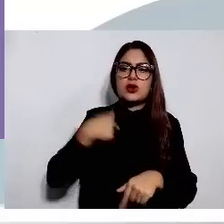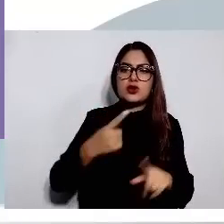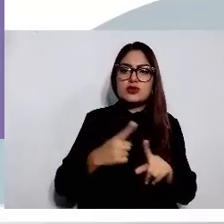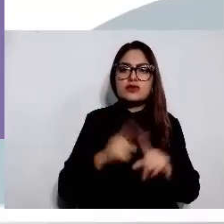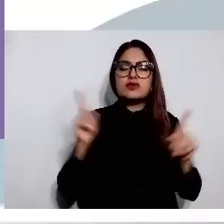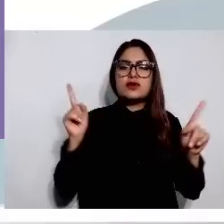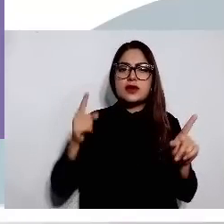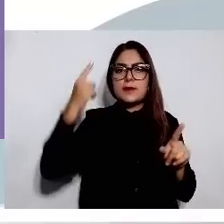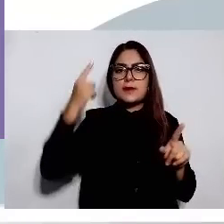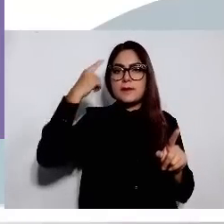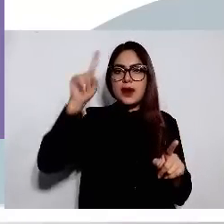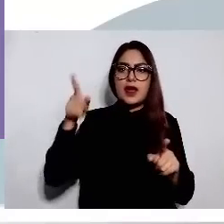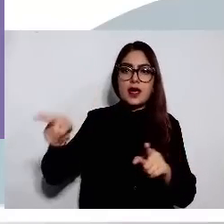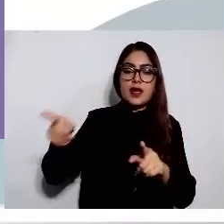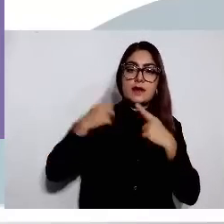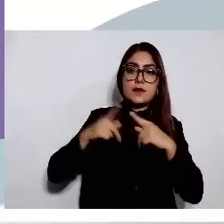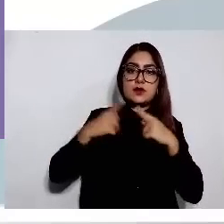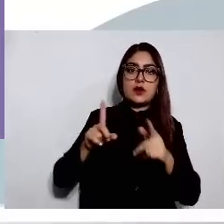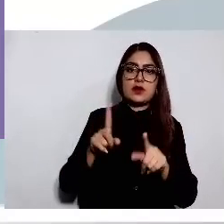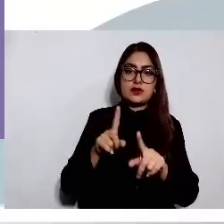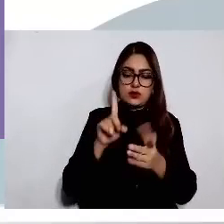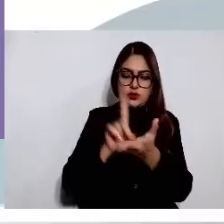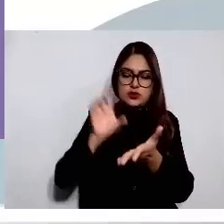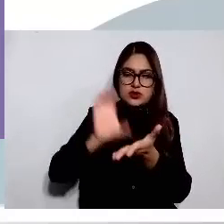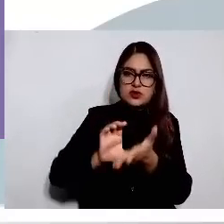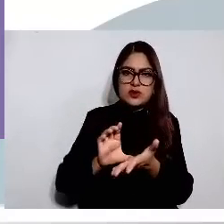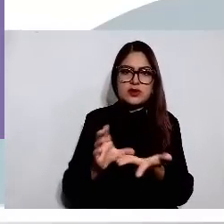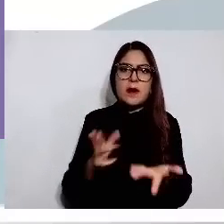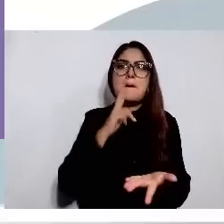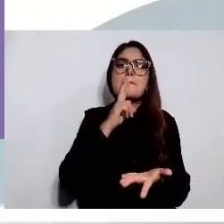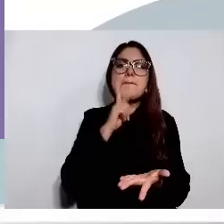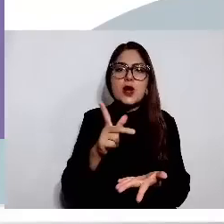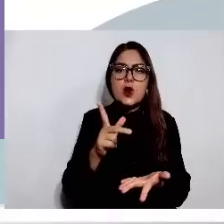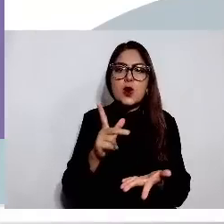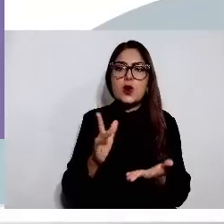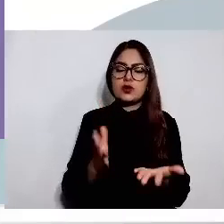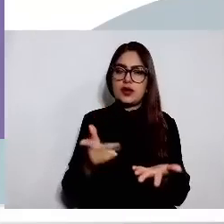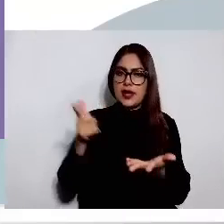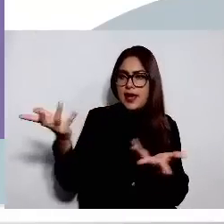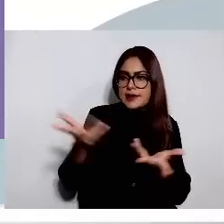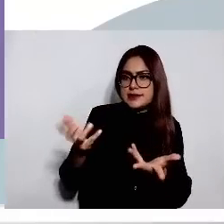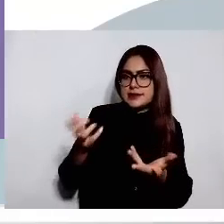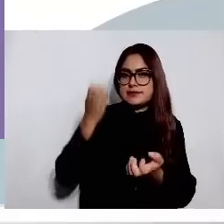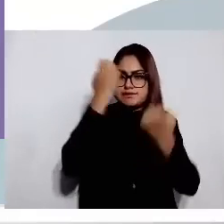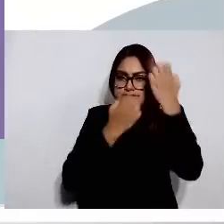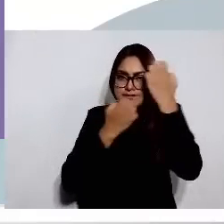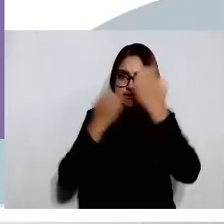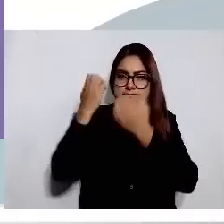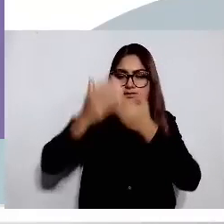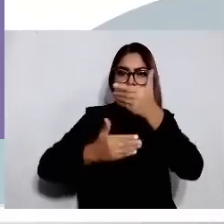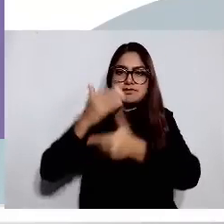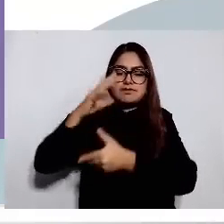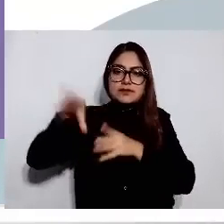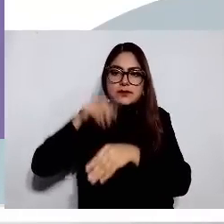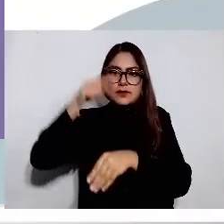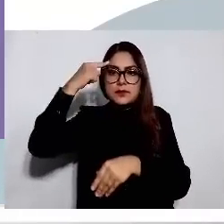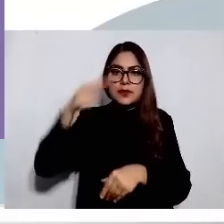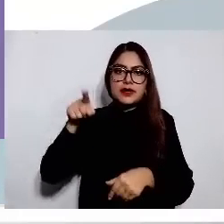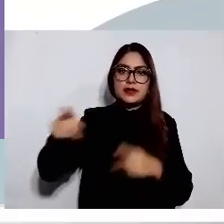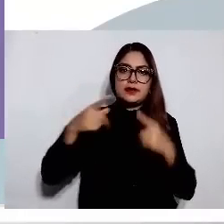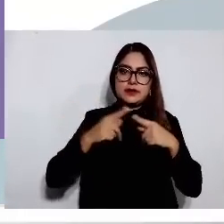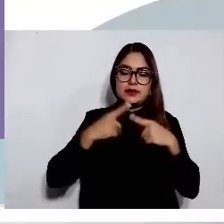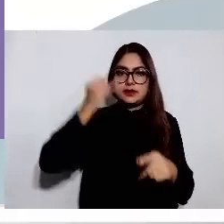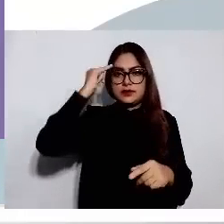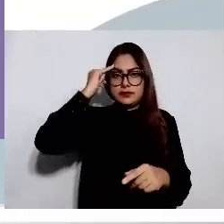más bien no revisar todos los procesos para que sean universales para las personas indígenas, para las personas con discapacidad, para